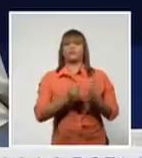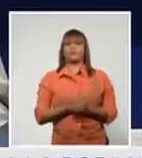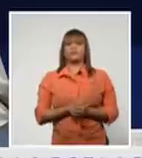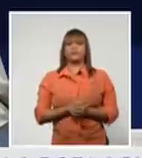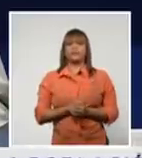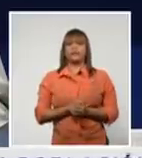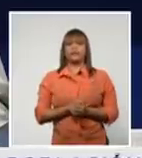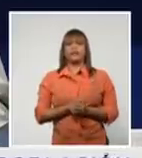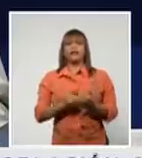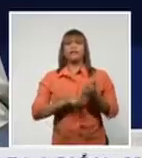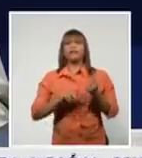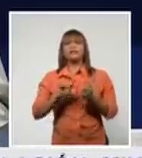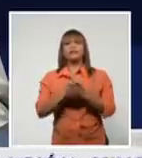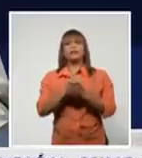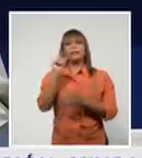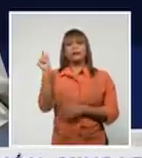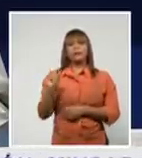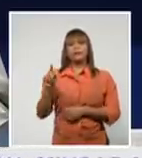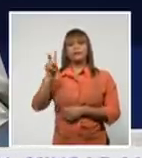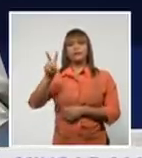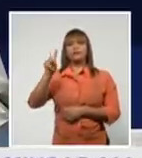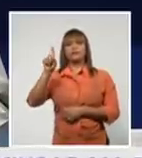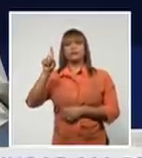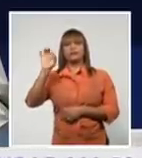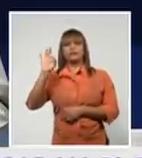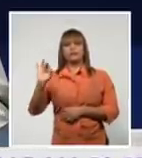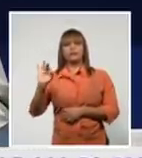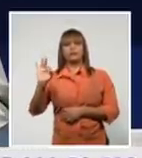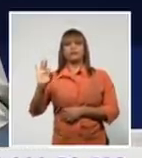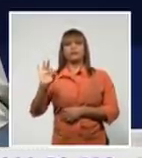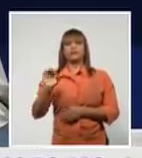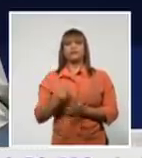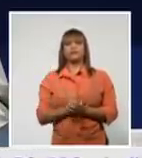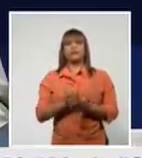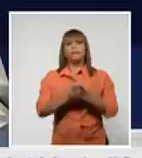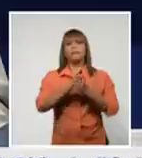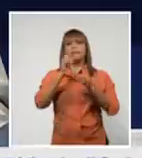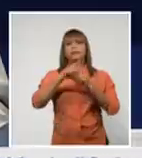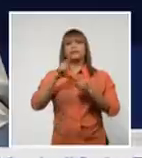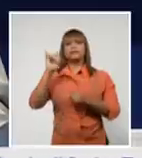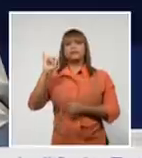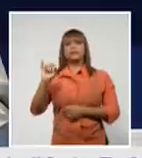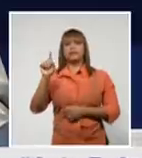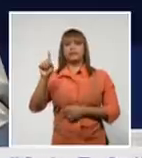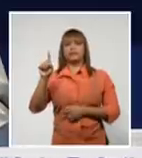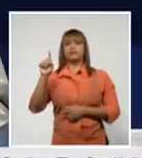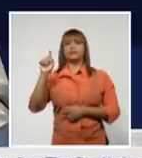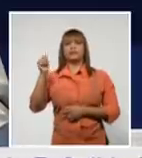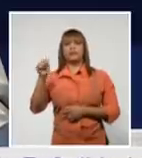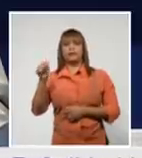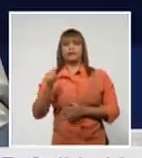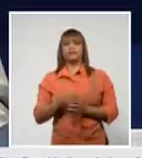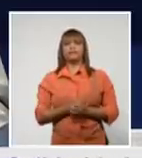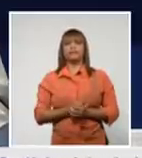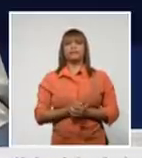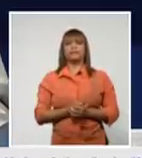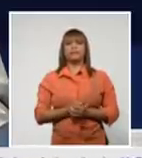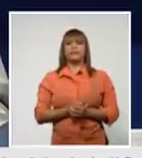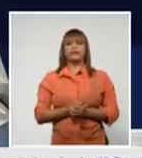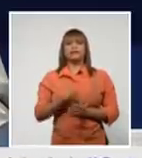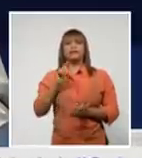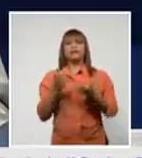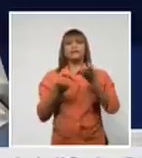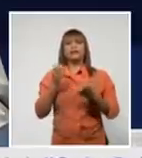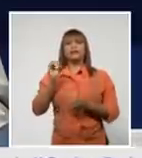Mayabeque 268, de Matanzas 610, de Cienfuegos 107,